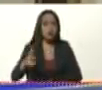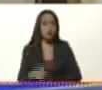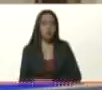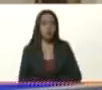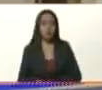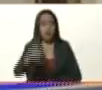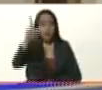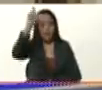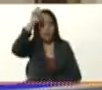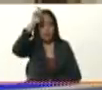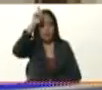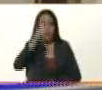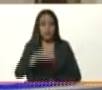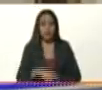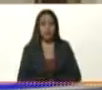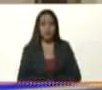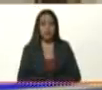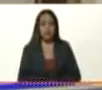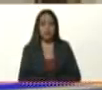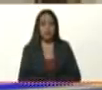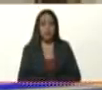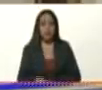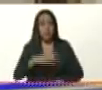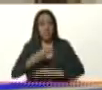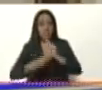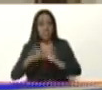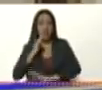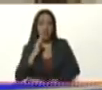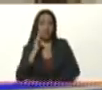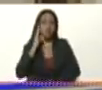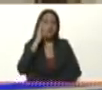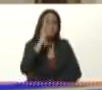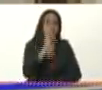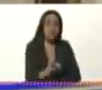Llegaron los dos casos en el vuelo